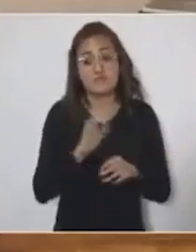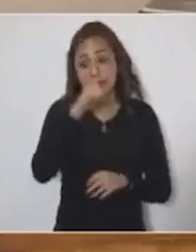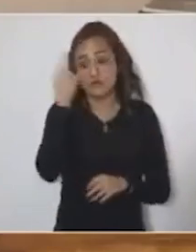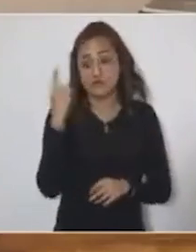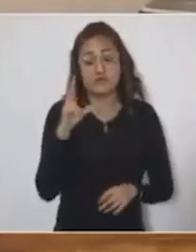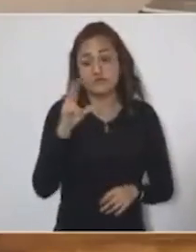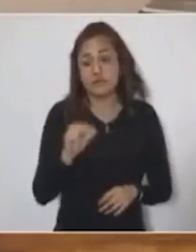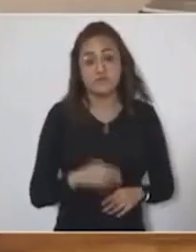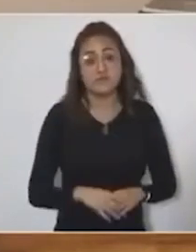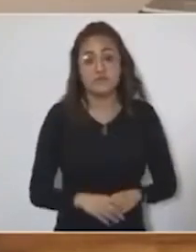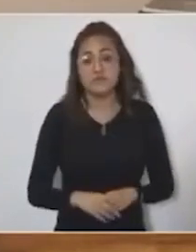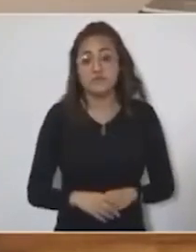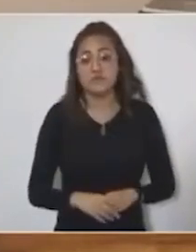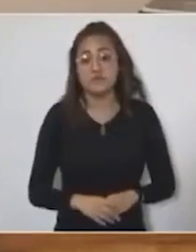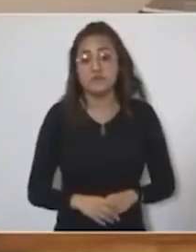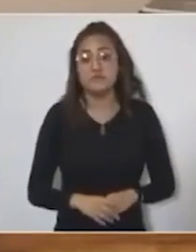¿eh?